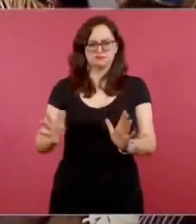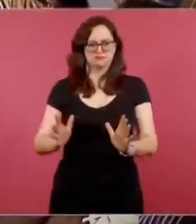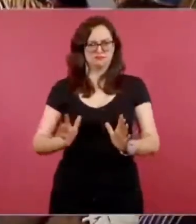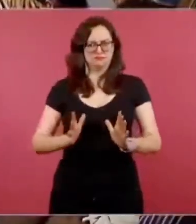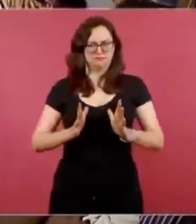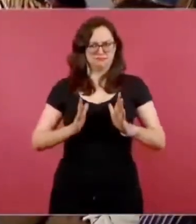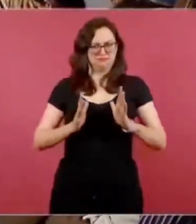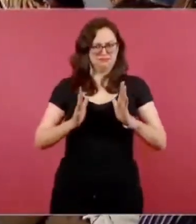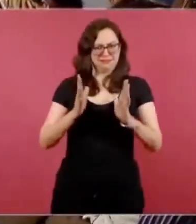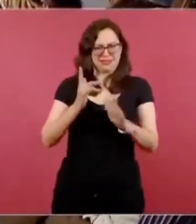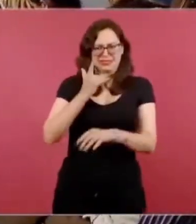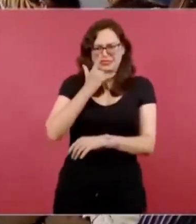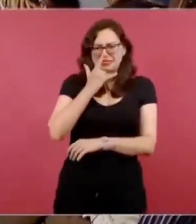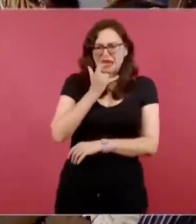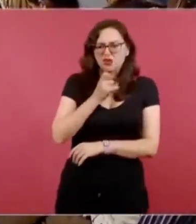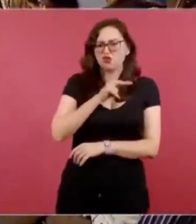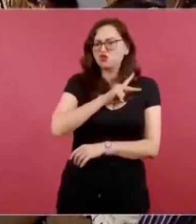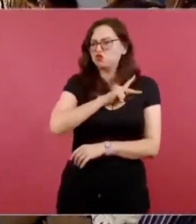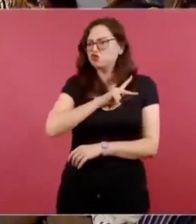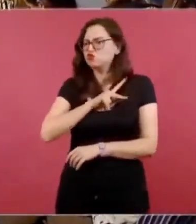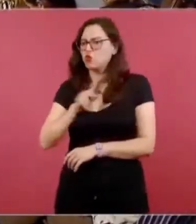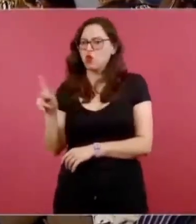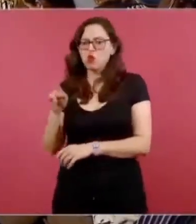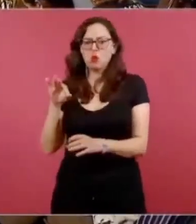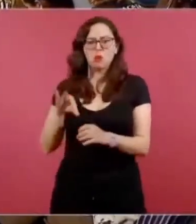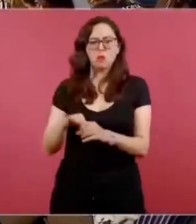Todos los diputados votaron.